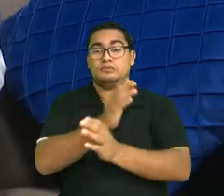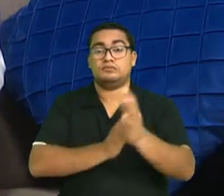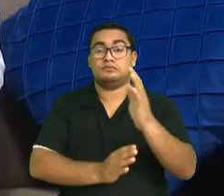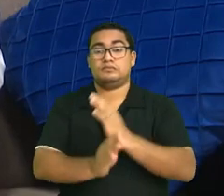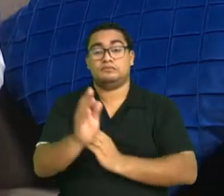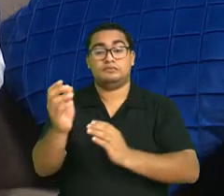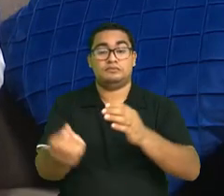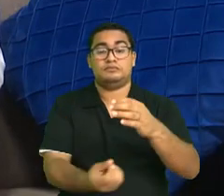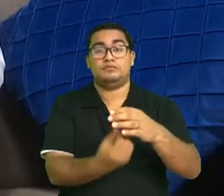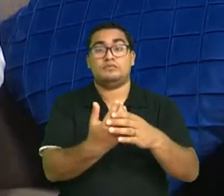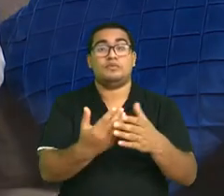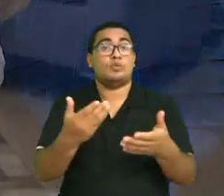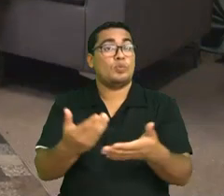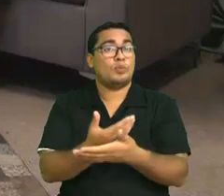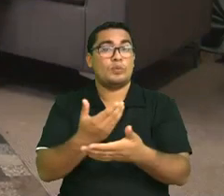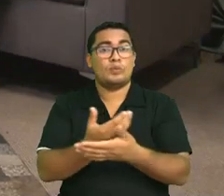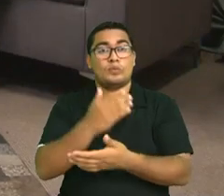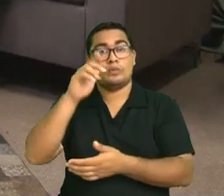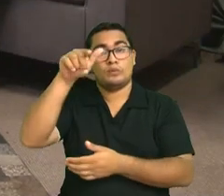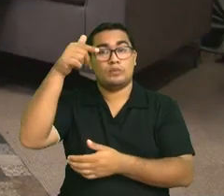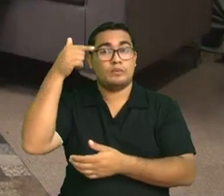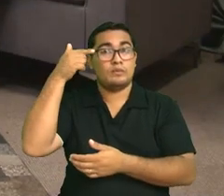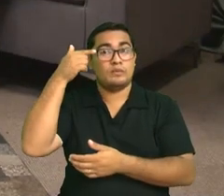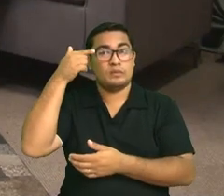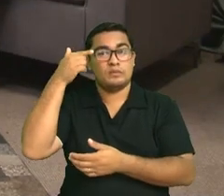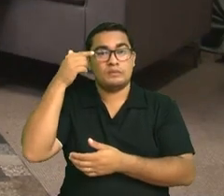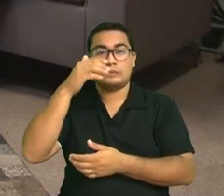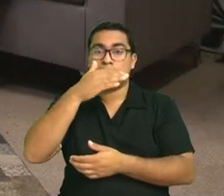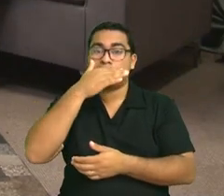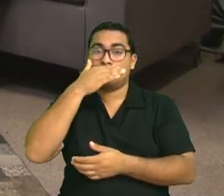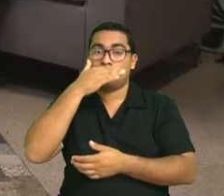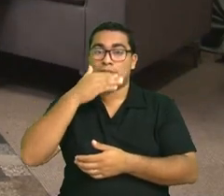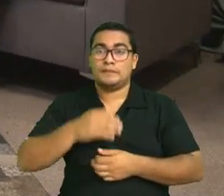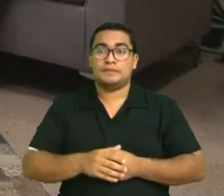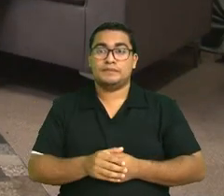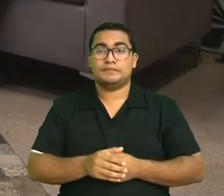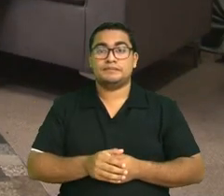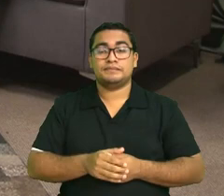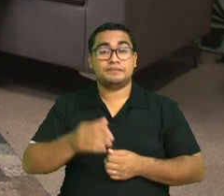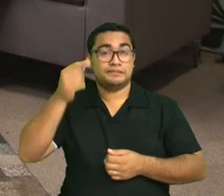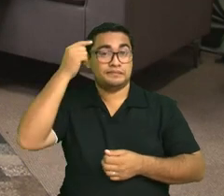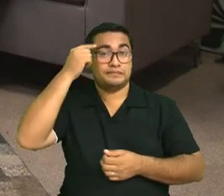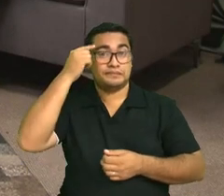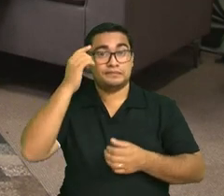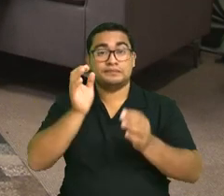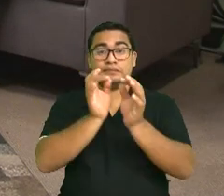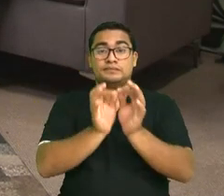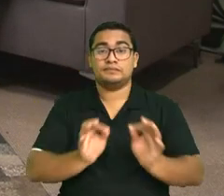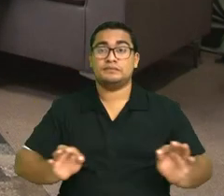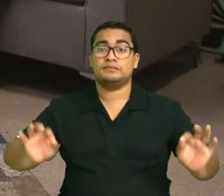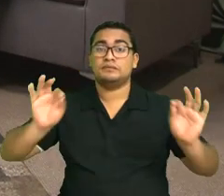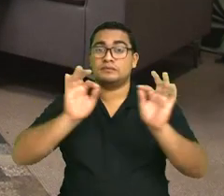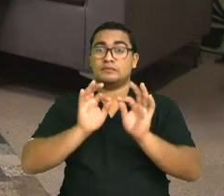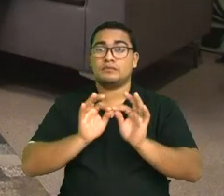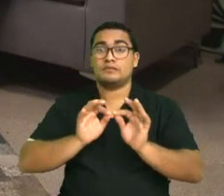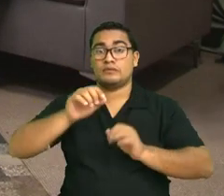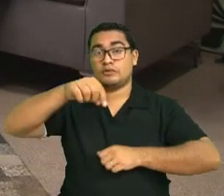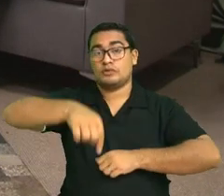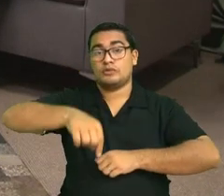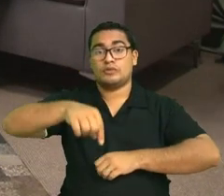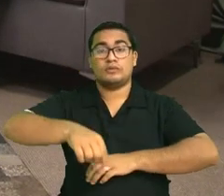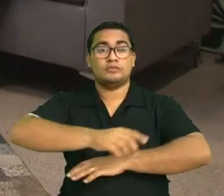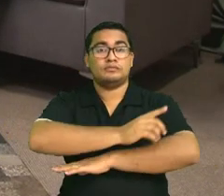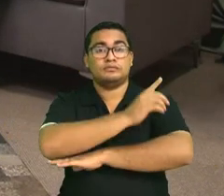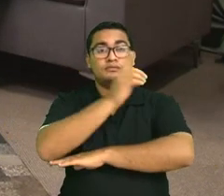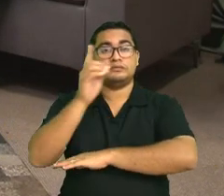revolución? Bueno, en primer lugar creo que es importante hoy reconocer